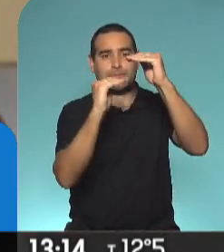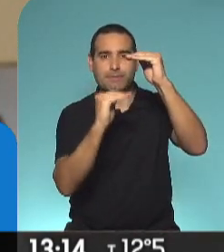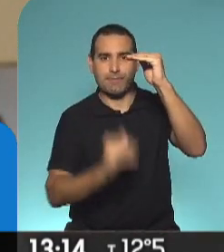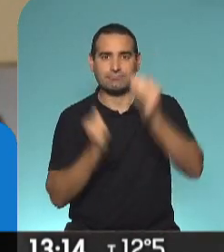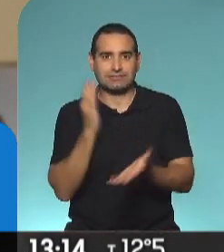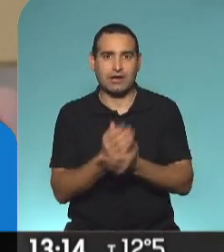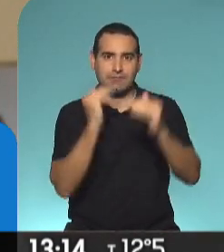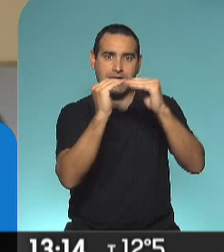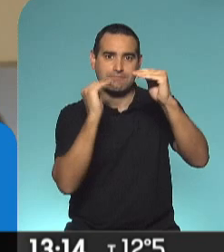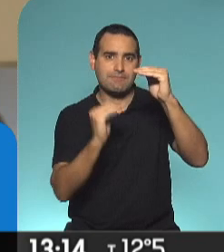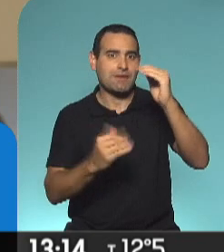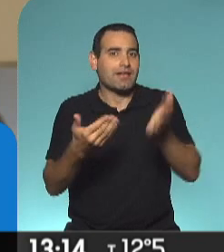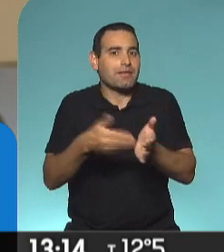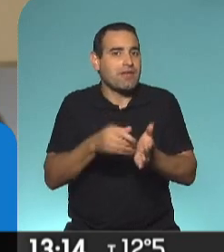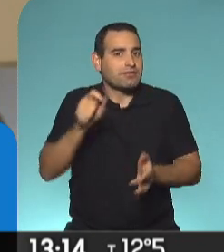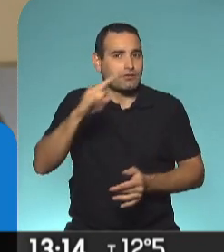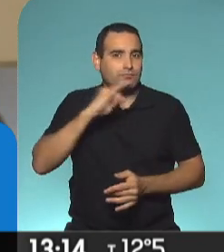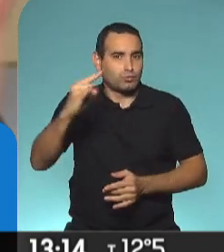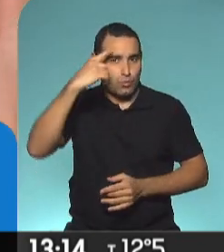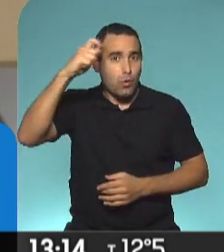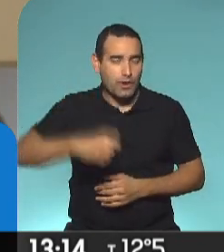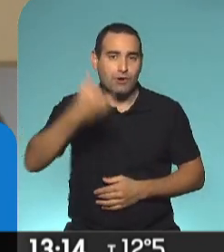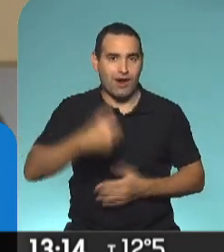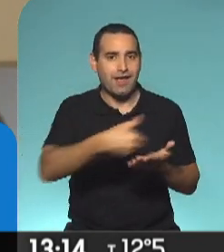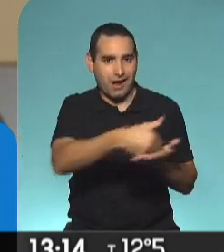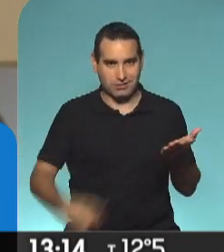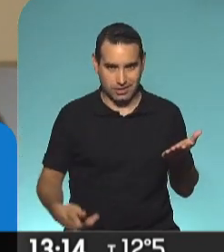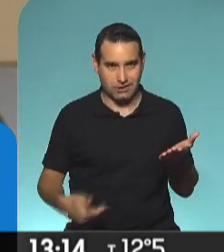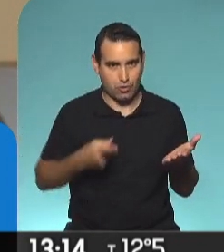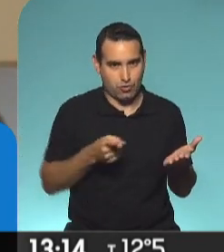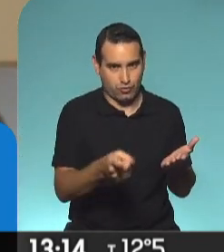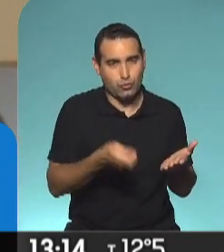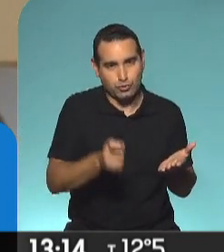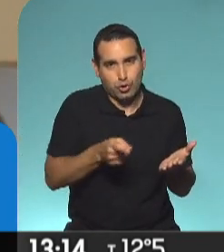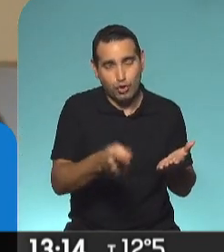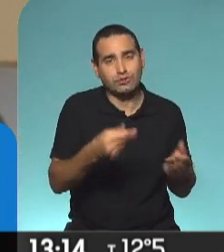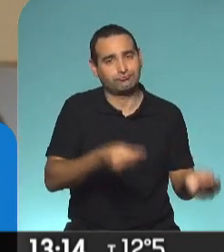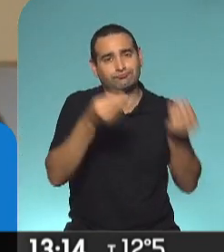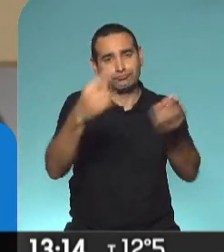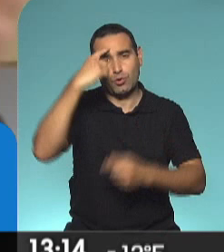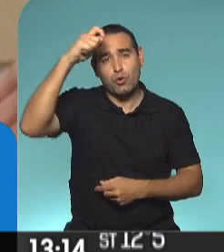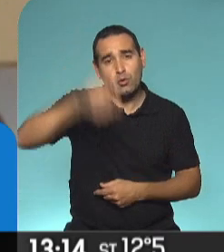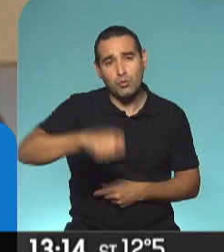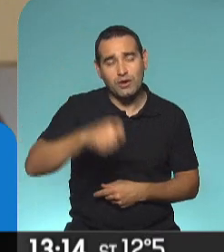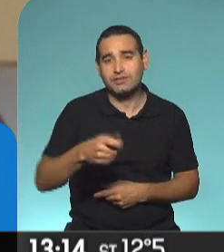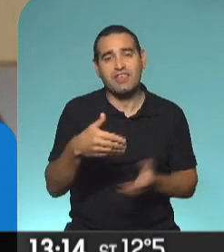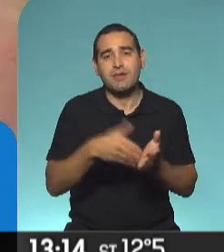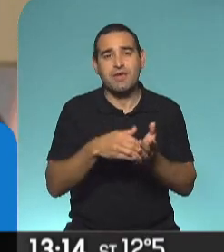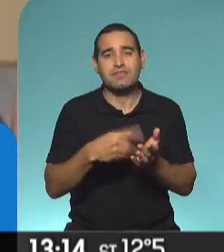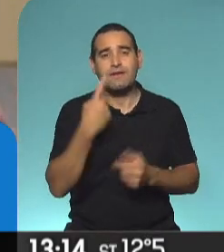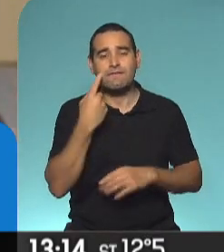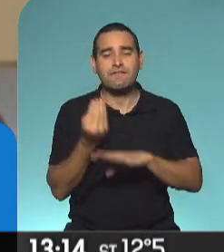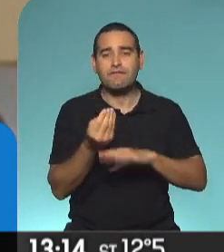sanciones que puede aplicar un juez naturalmente pero se labran actas y se te envían al juez correspondiente de turno de acuerdo a la jurisdicción que